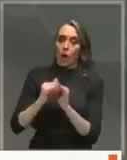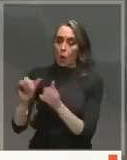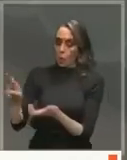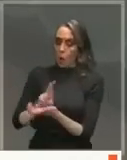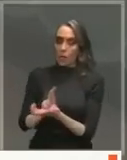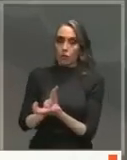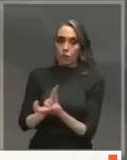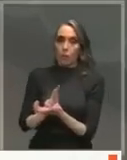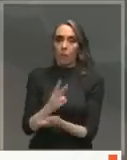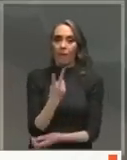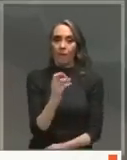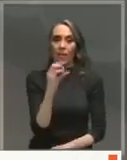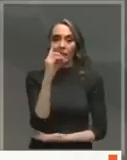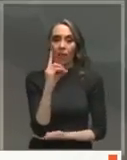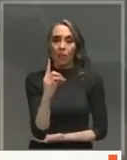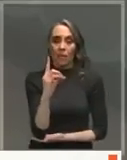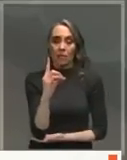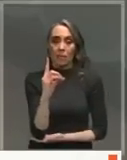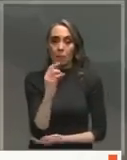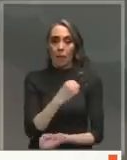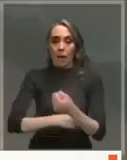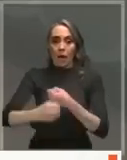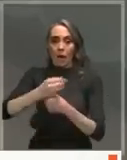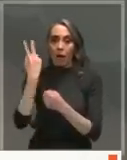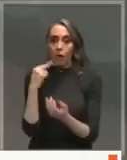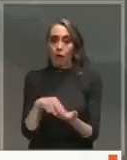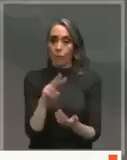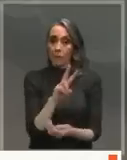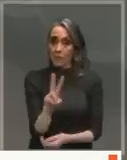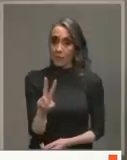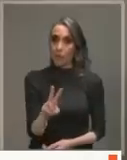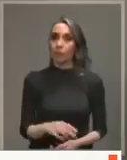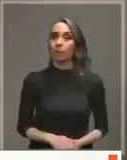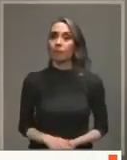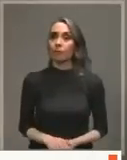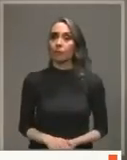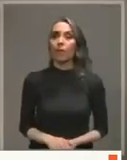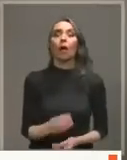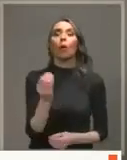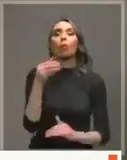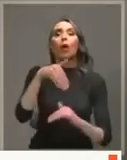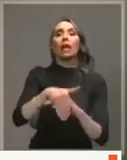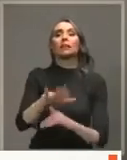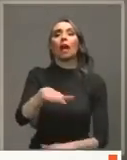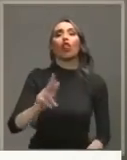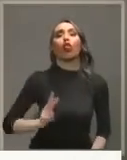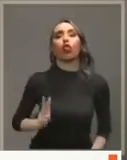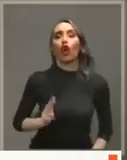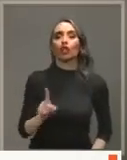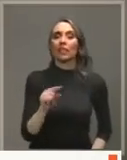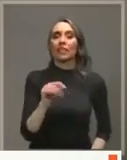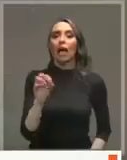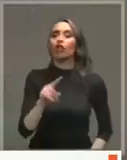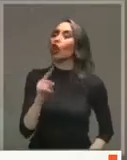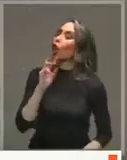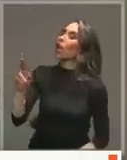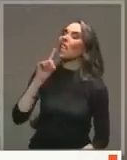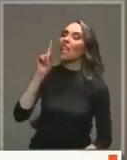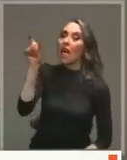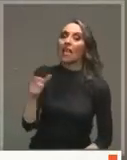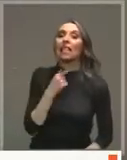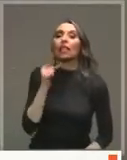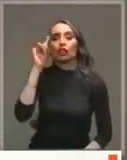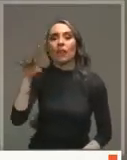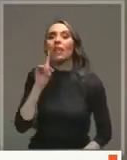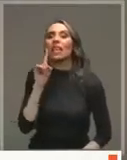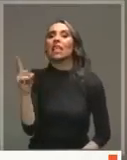le enviaron el 20 de diciembre del año 2022. Buenas tardes, don Santos. ¿Quién eres? Quiero saber quién